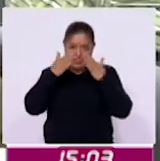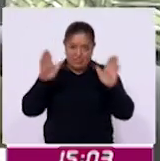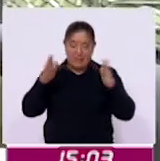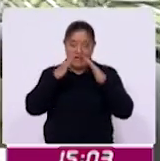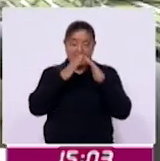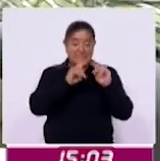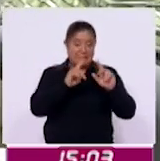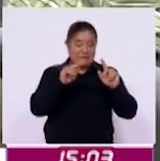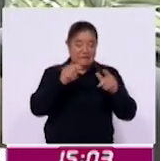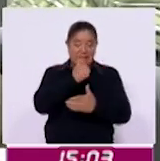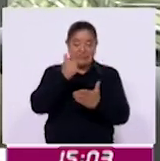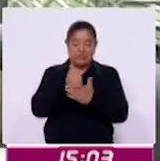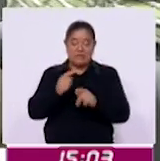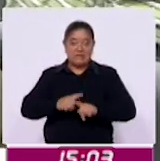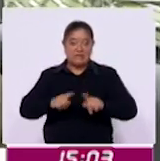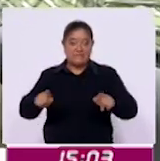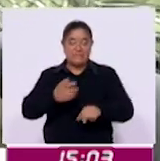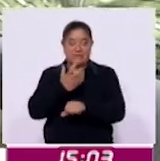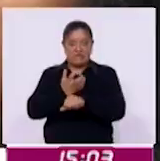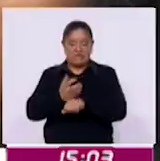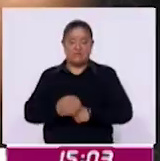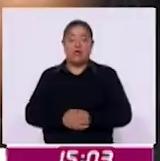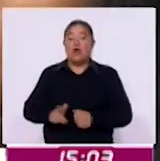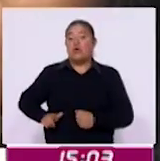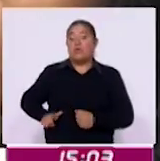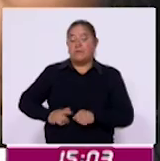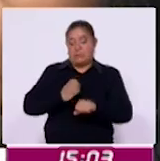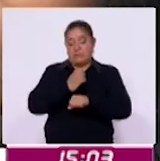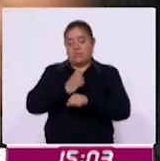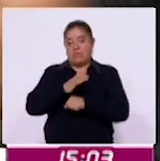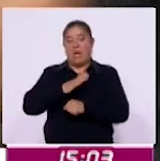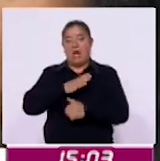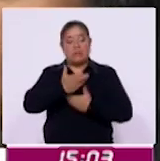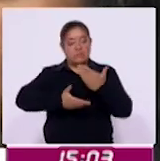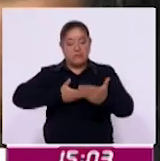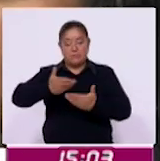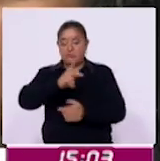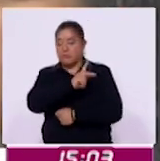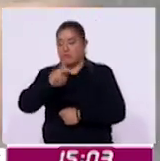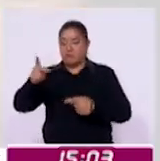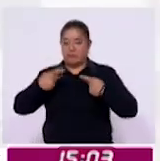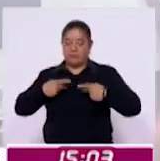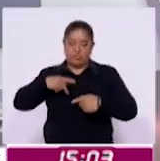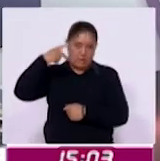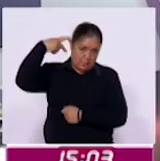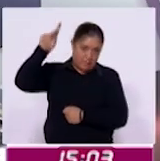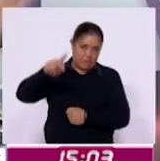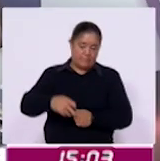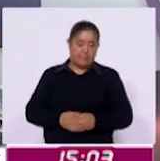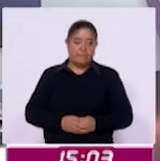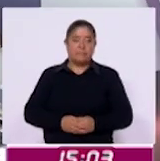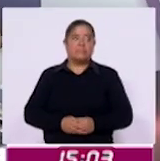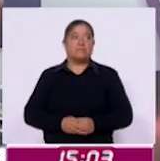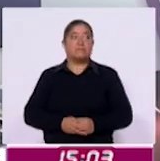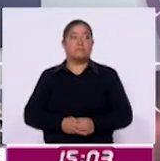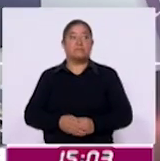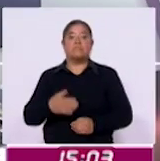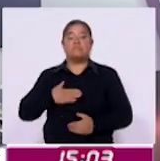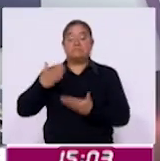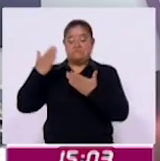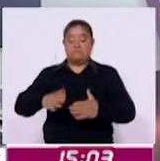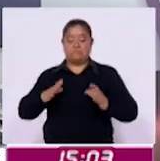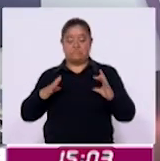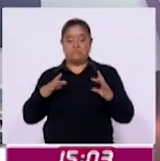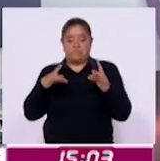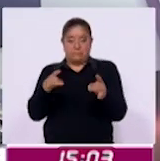en distintas ciudades de la Unión Americana, donde el gobierno estatal ofrece diversos servicios a los connacionales. Desde que llegué como